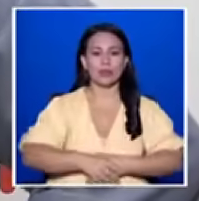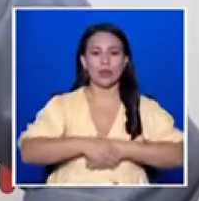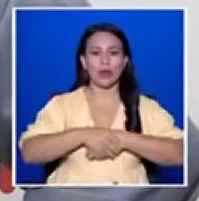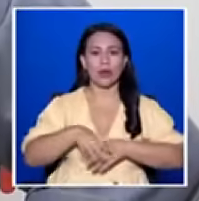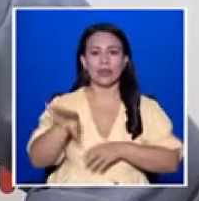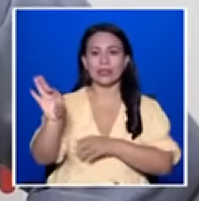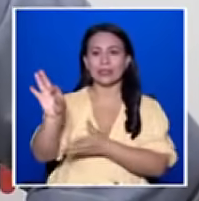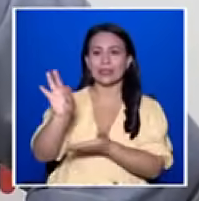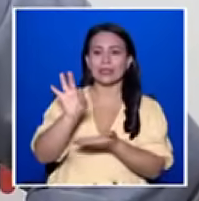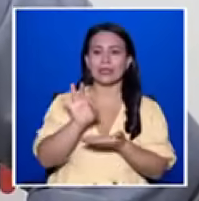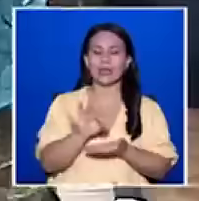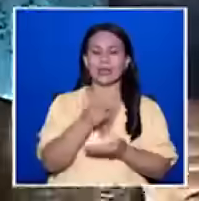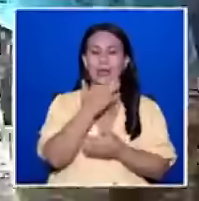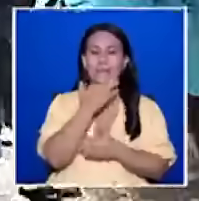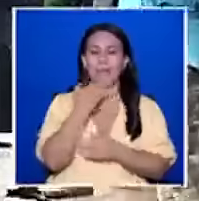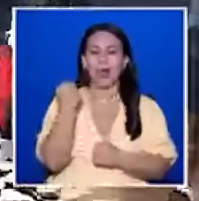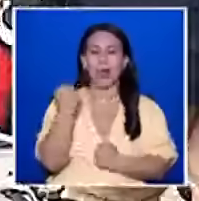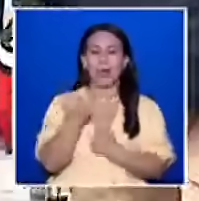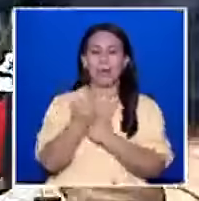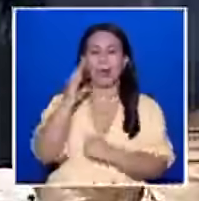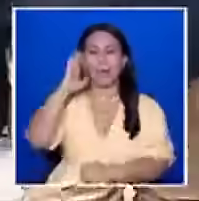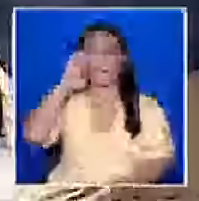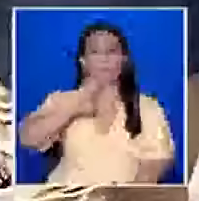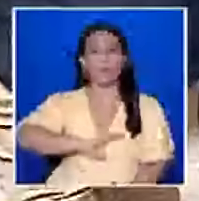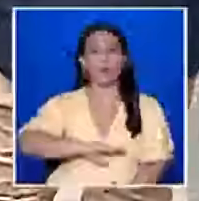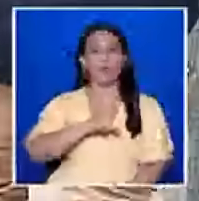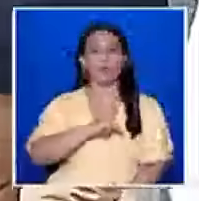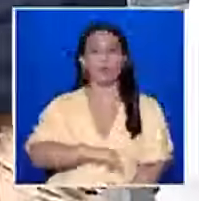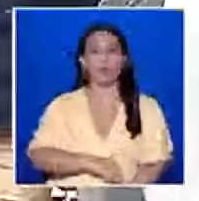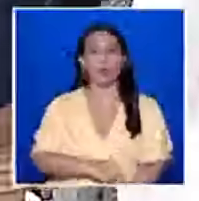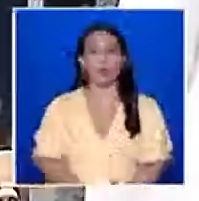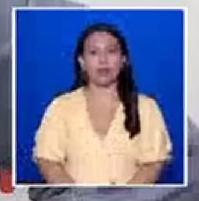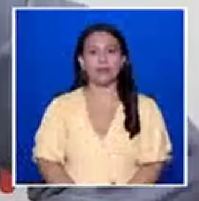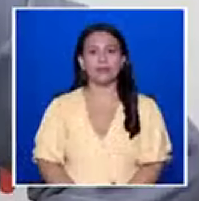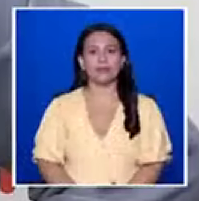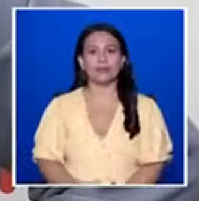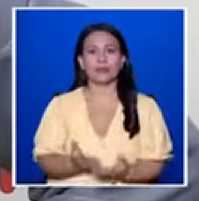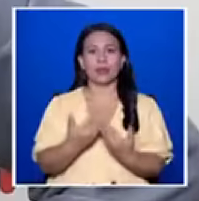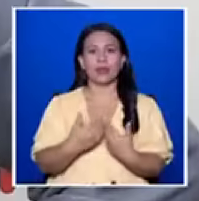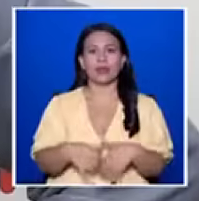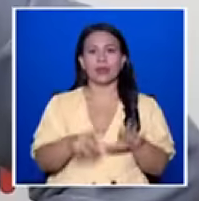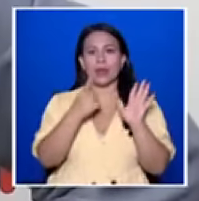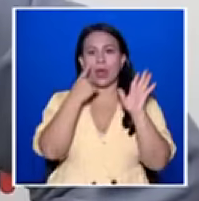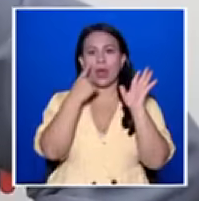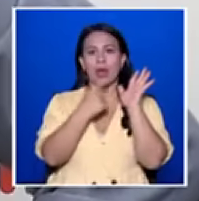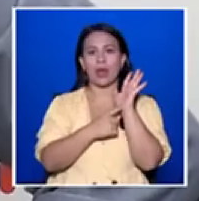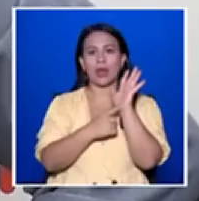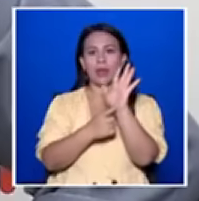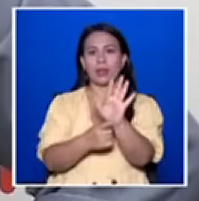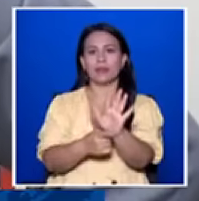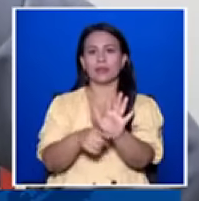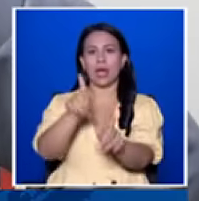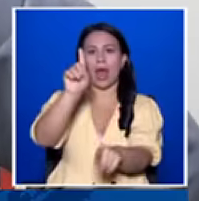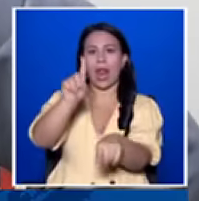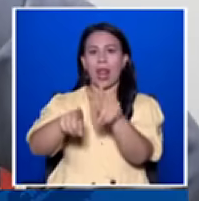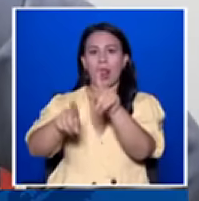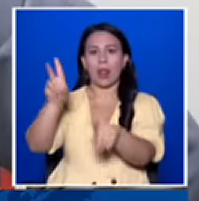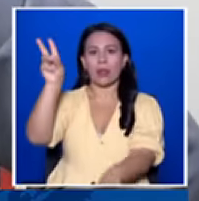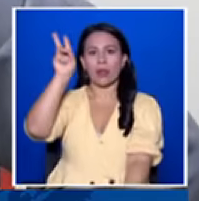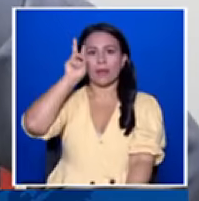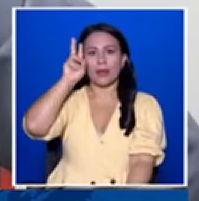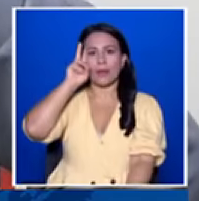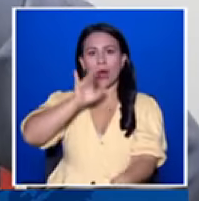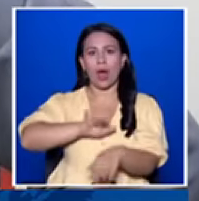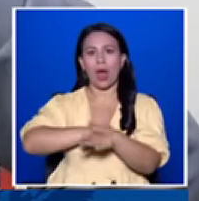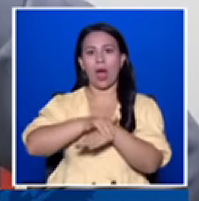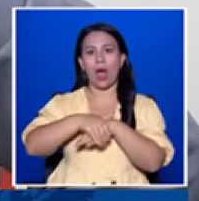para aumentar la Policía Metropolitana en Guayaquil, que ya lo demostramos la semana pasada. Algunos agenciosos se hacían pasar